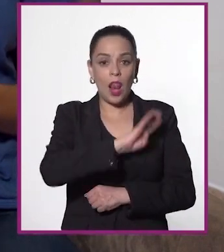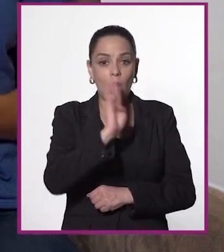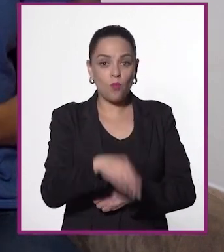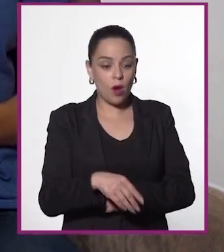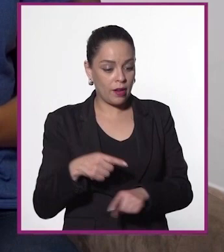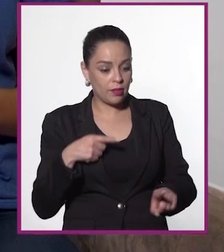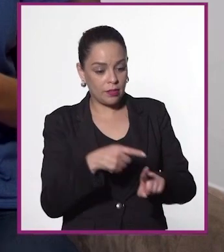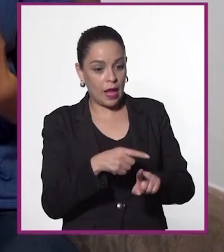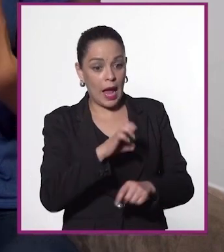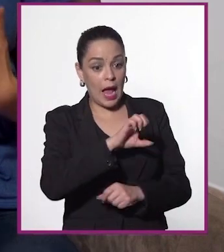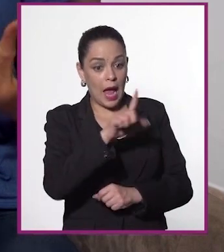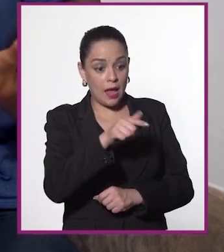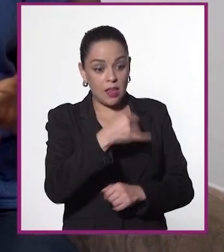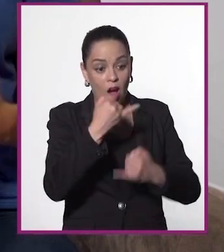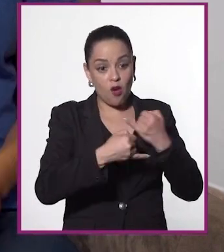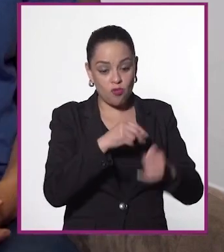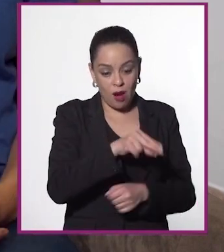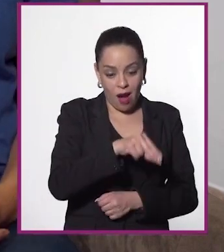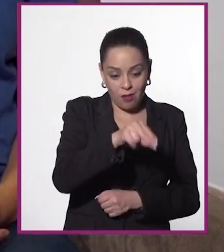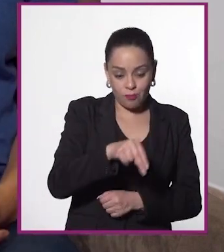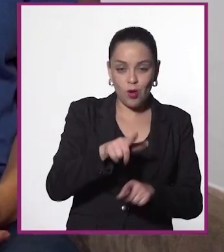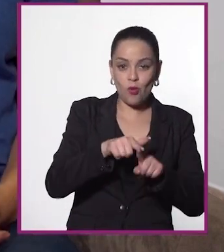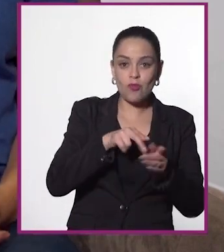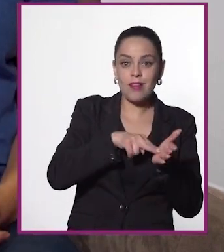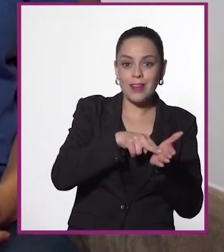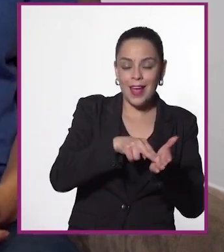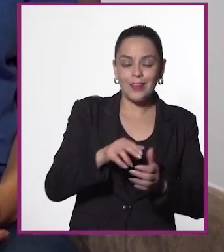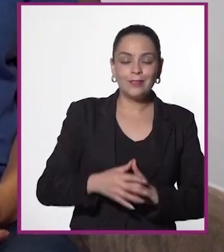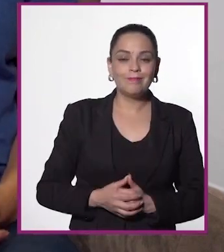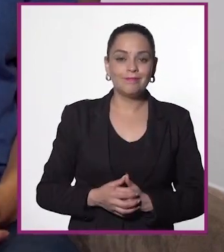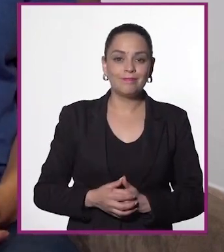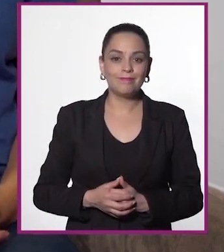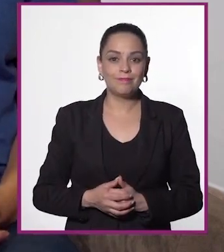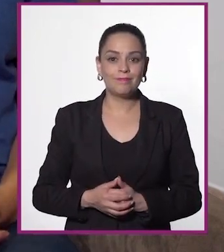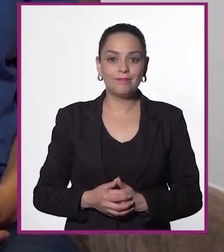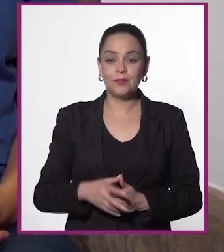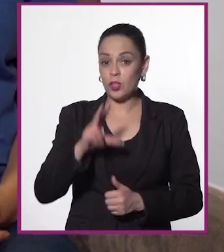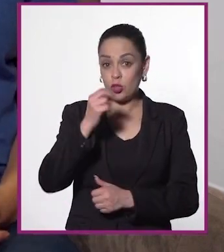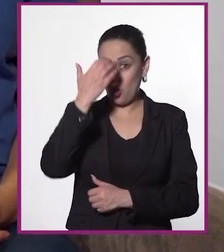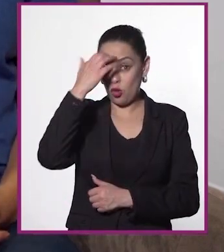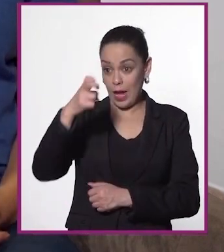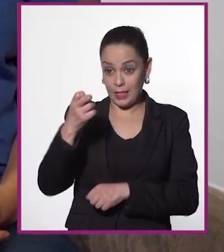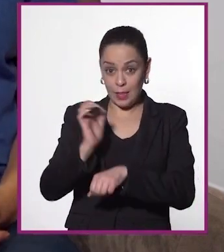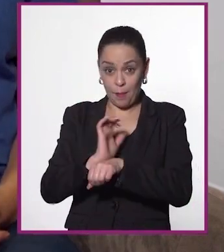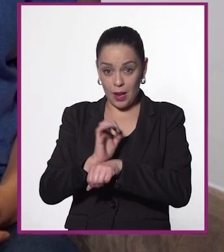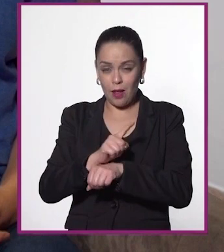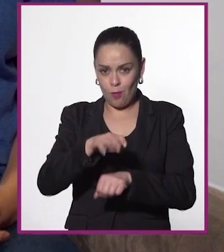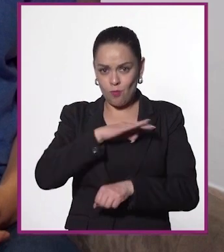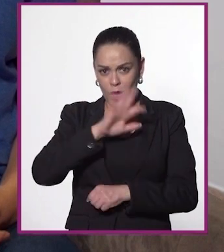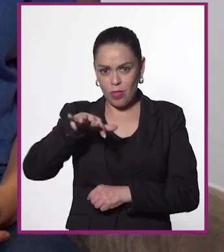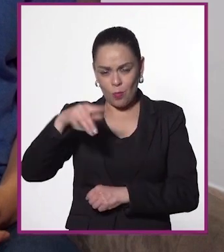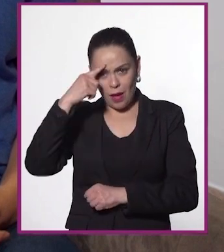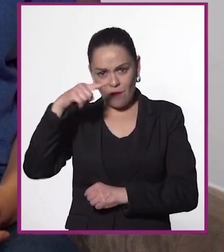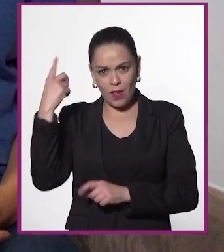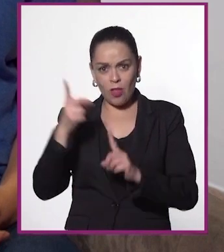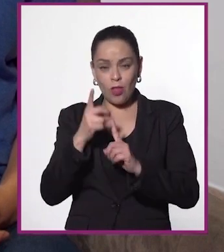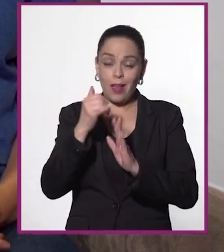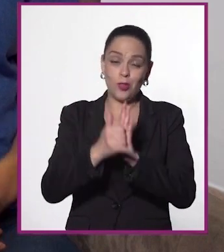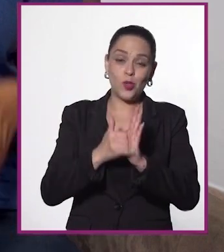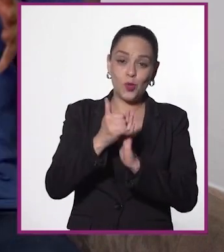representada por ella misma jugando las piezas negras. Y bueno, si no conocen esta película, pueden encontrarla fácilmente en